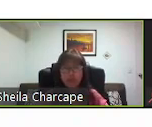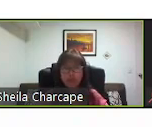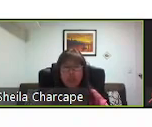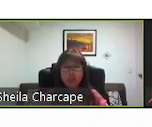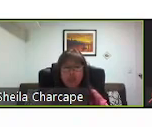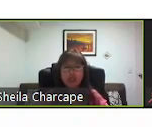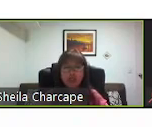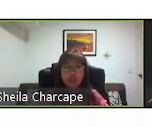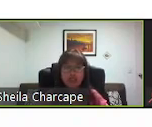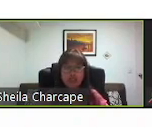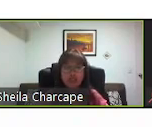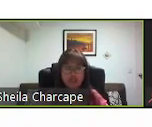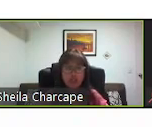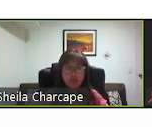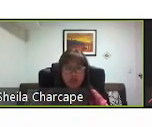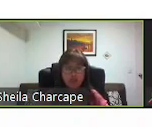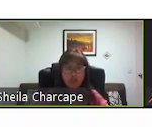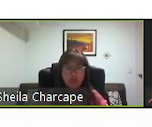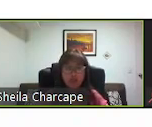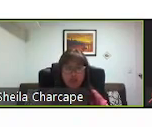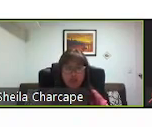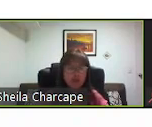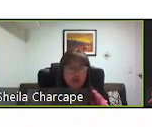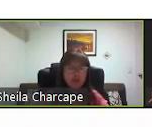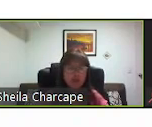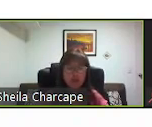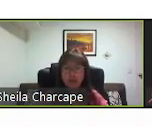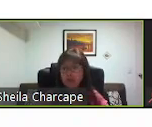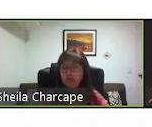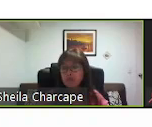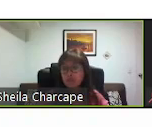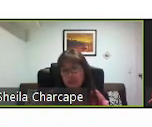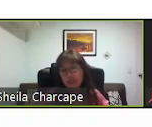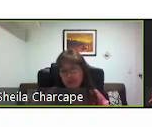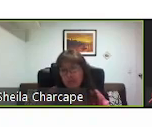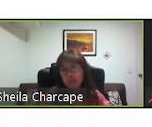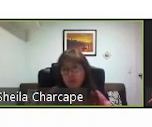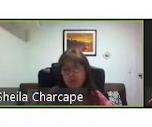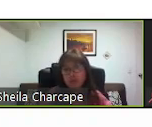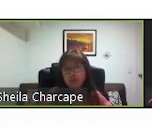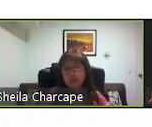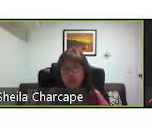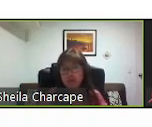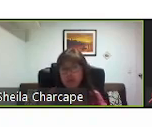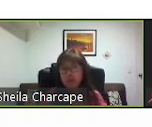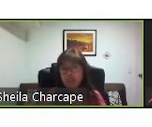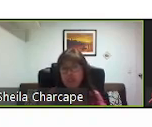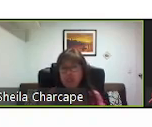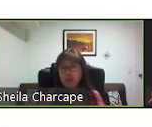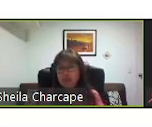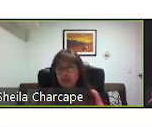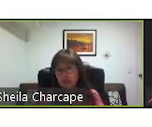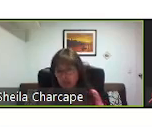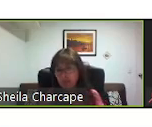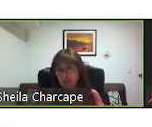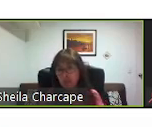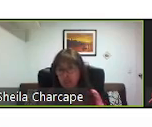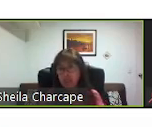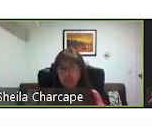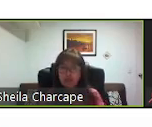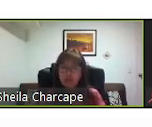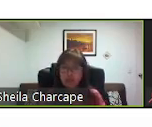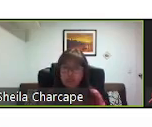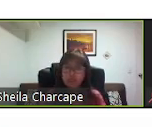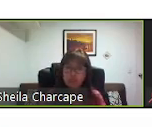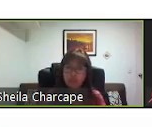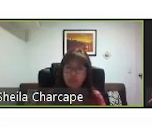mamá es la que se lleva, digamos, todo el problema. Claro, siempre y cuando la mamá esté en casa y el papá trabajando sería